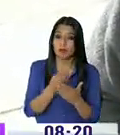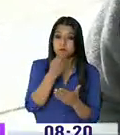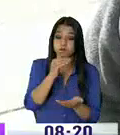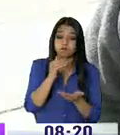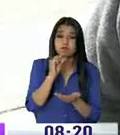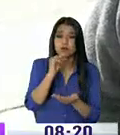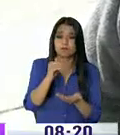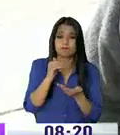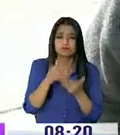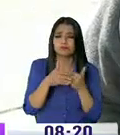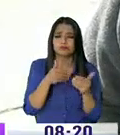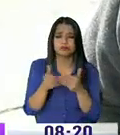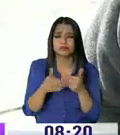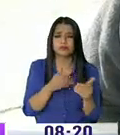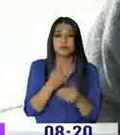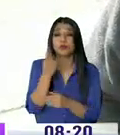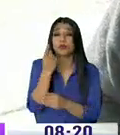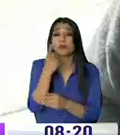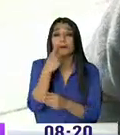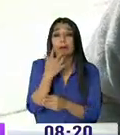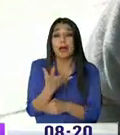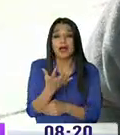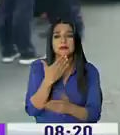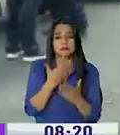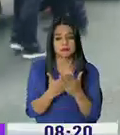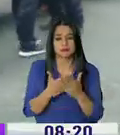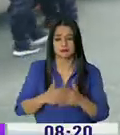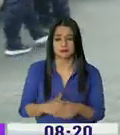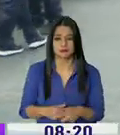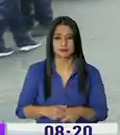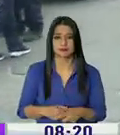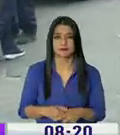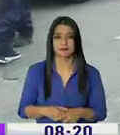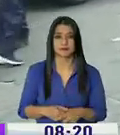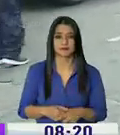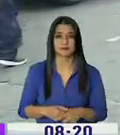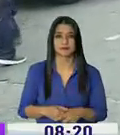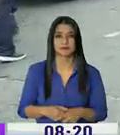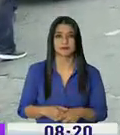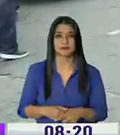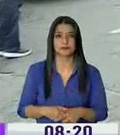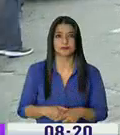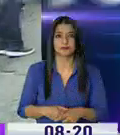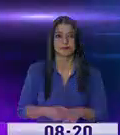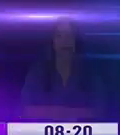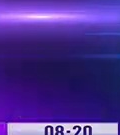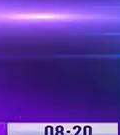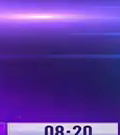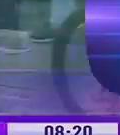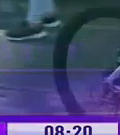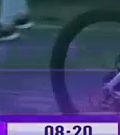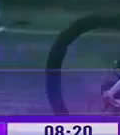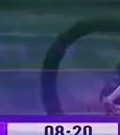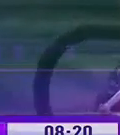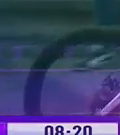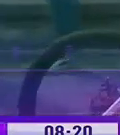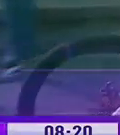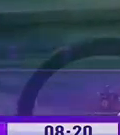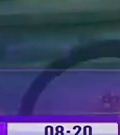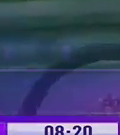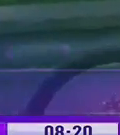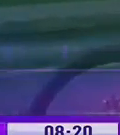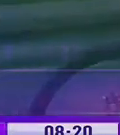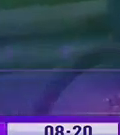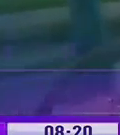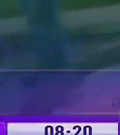dan. Aunque sea un pan, gracias. En Quito informó Adriana Rojas. Vamos a retornar y contarles que más